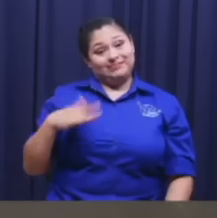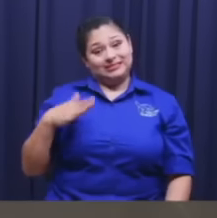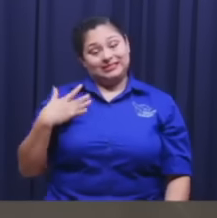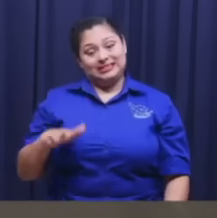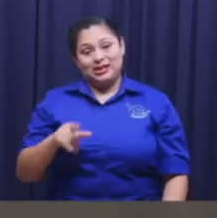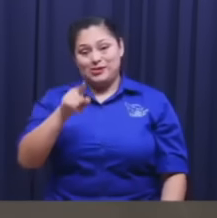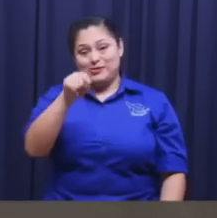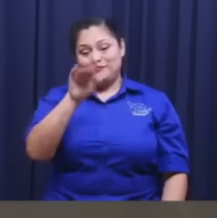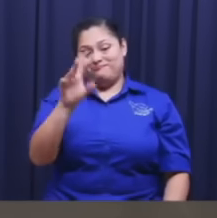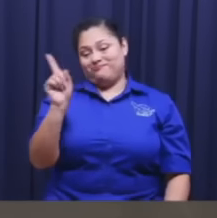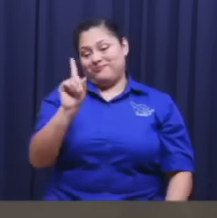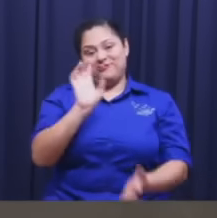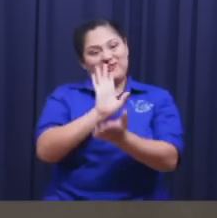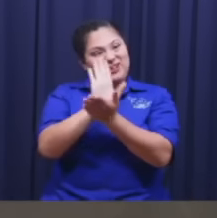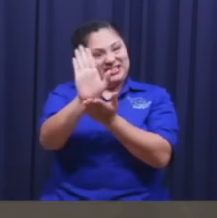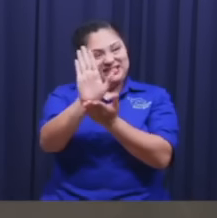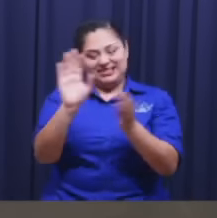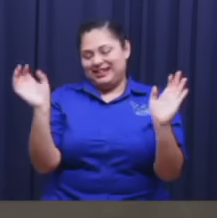No aguanta nada.